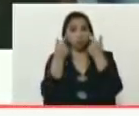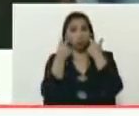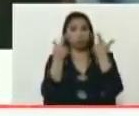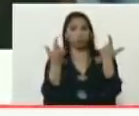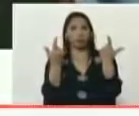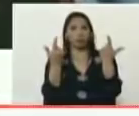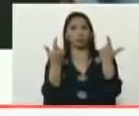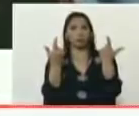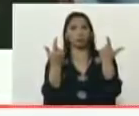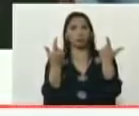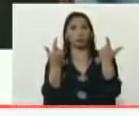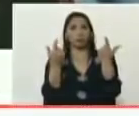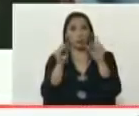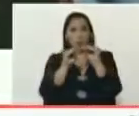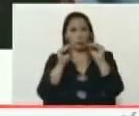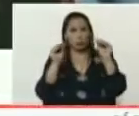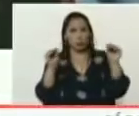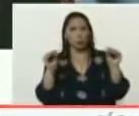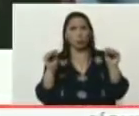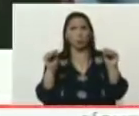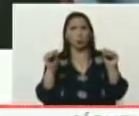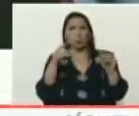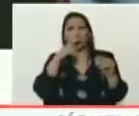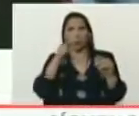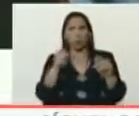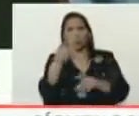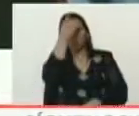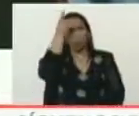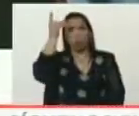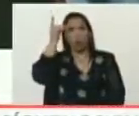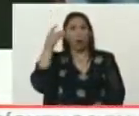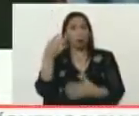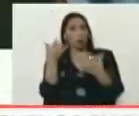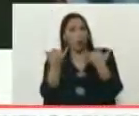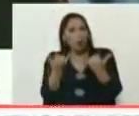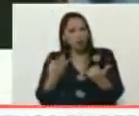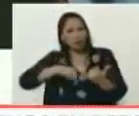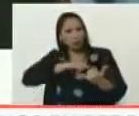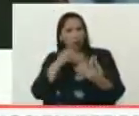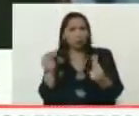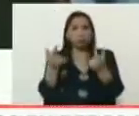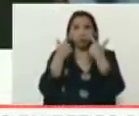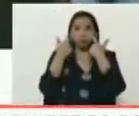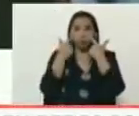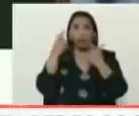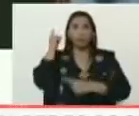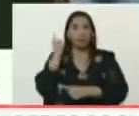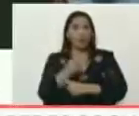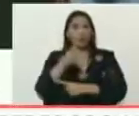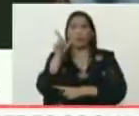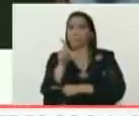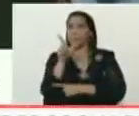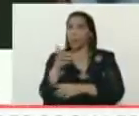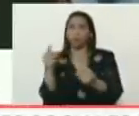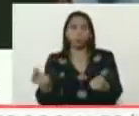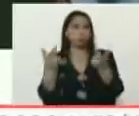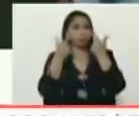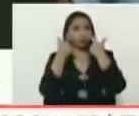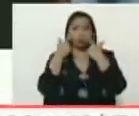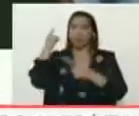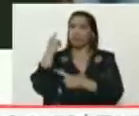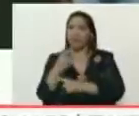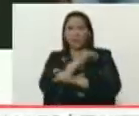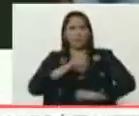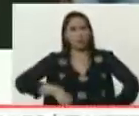Nicolás. Nos dijo Diosdado, nos declaramos en alerta, declara el partido en alerta, declaró a la